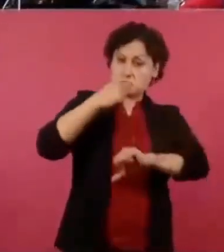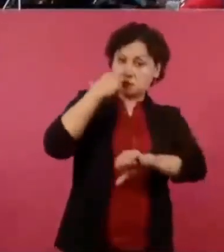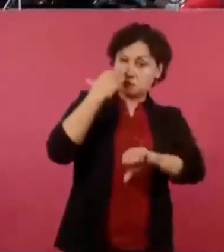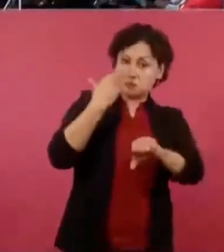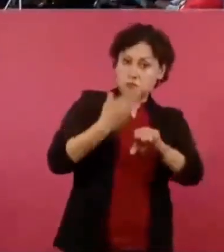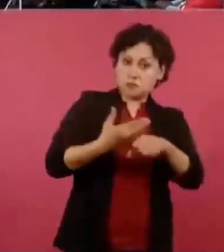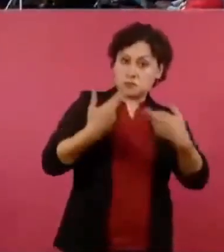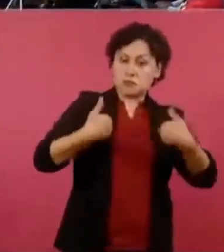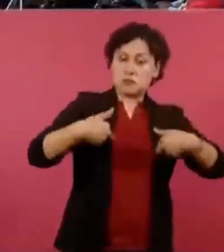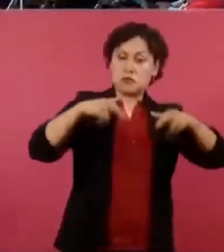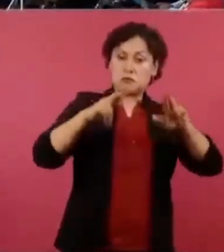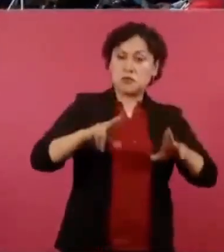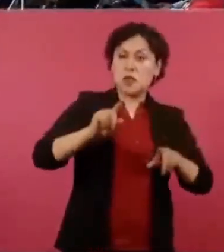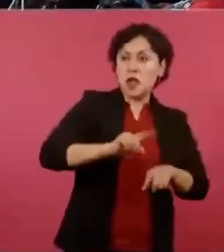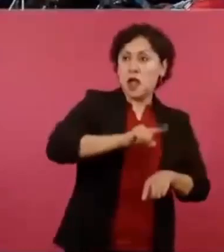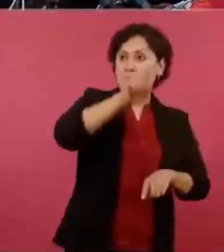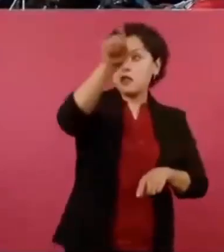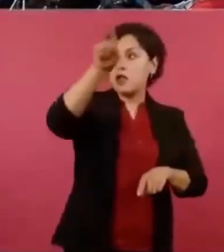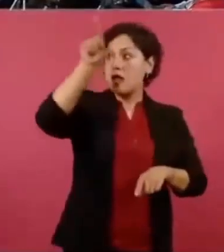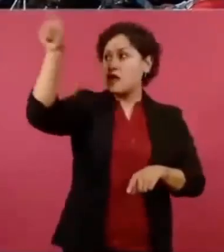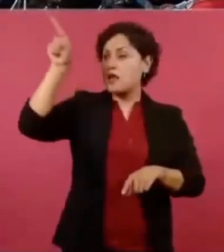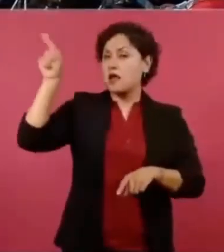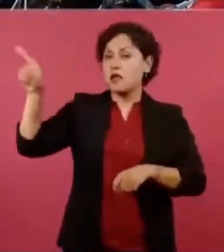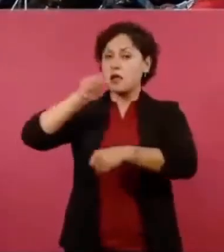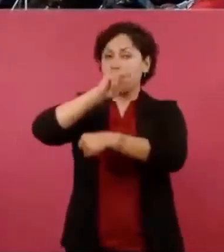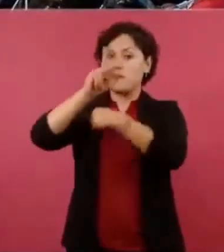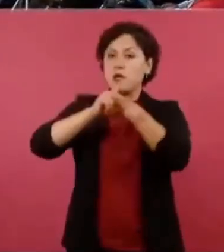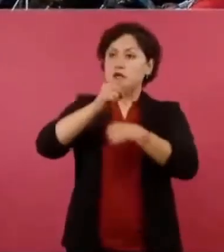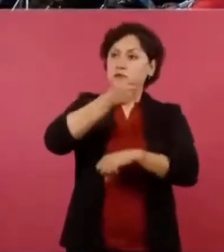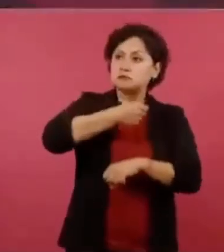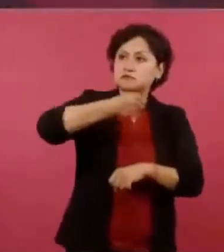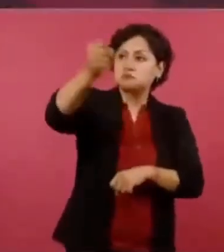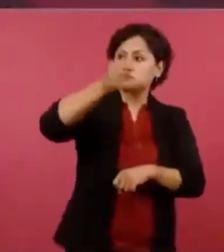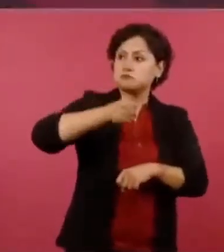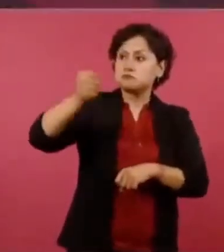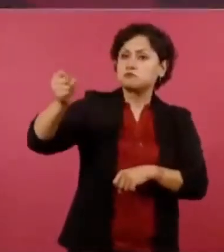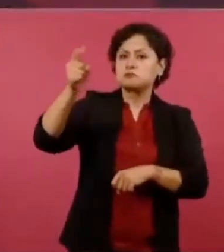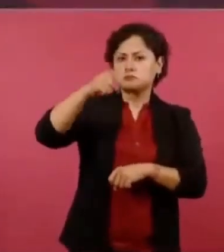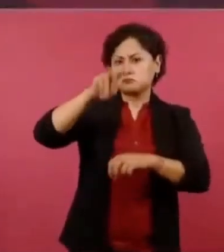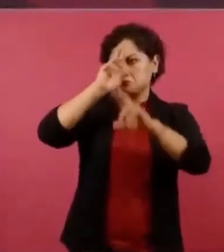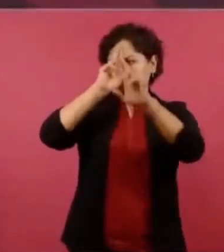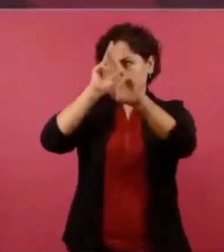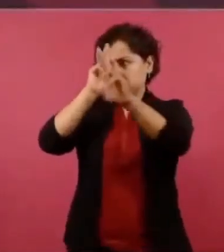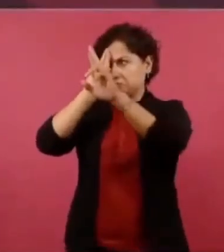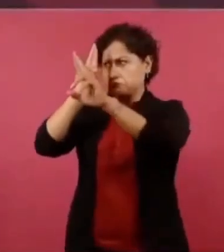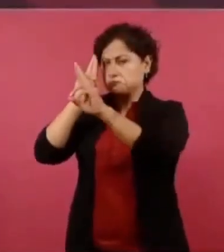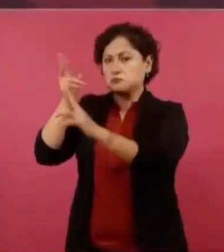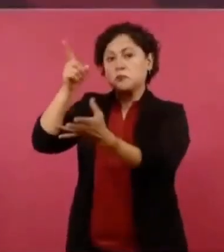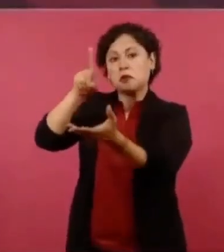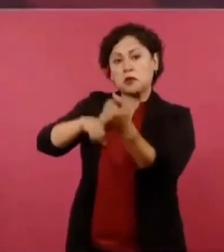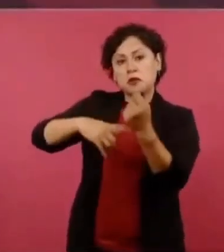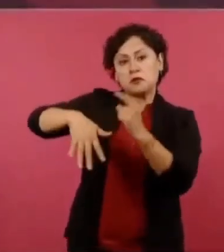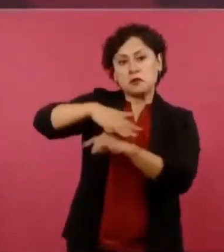como ellos respetan la postura del presidente.